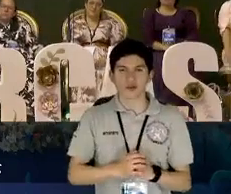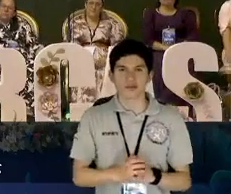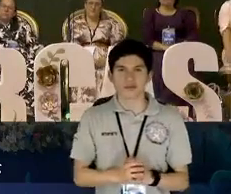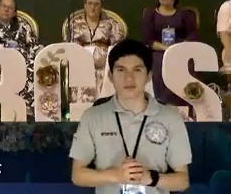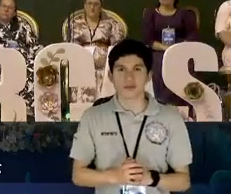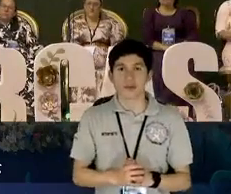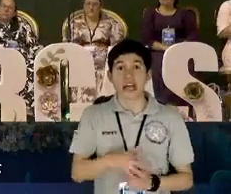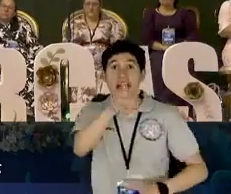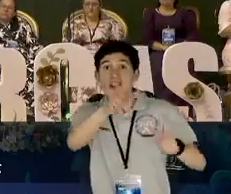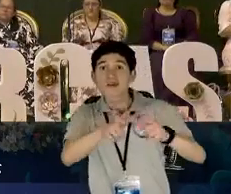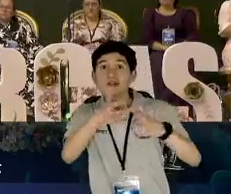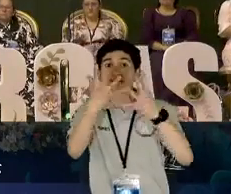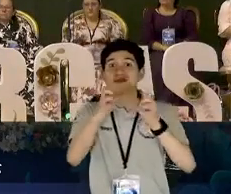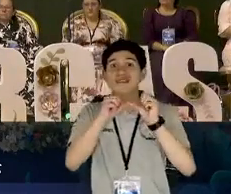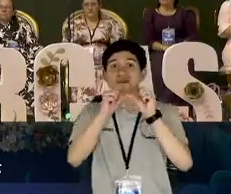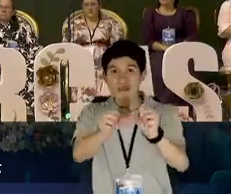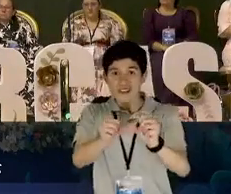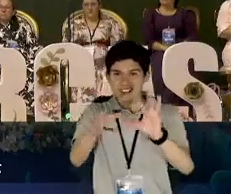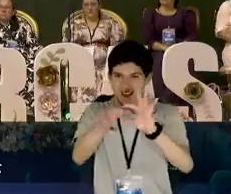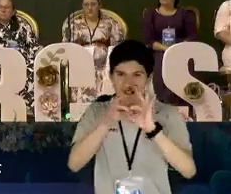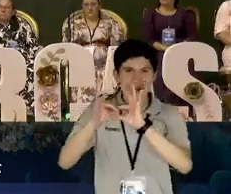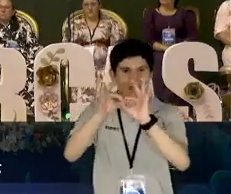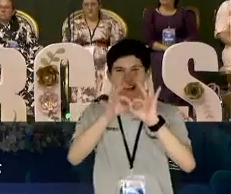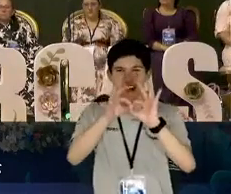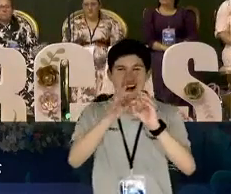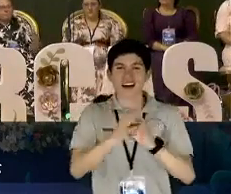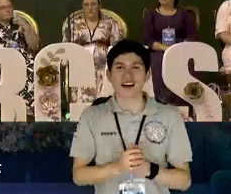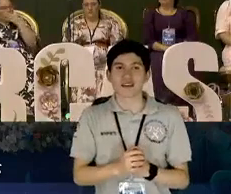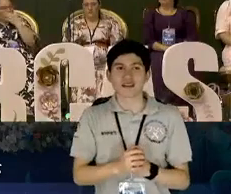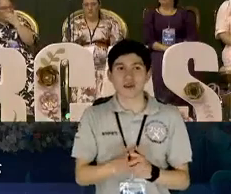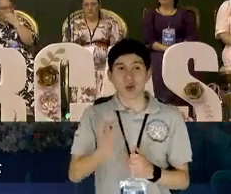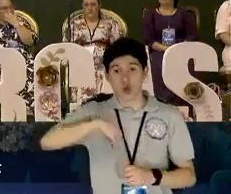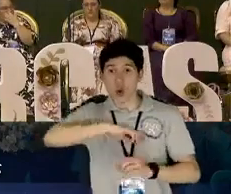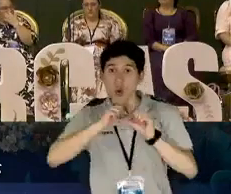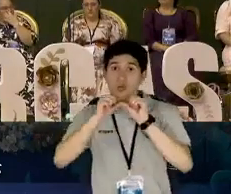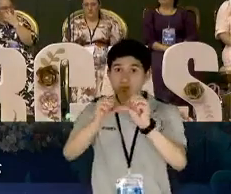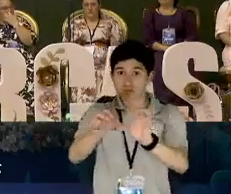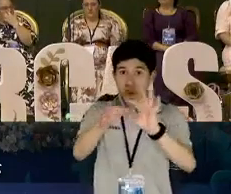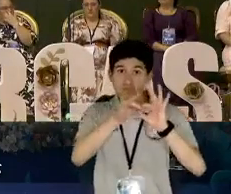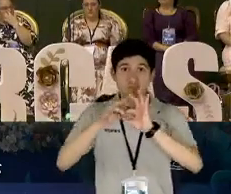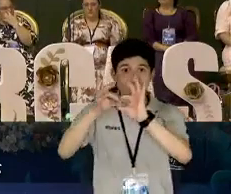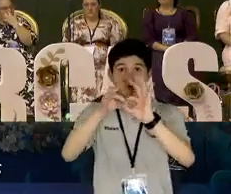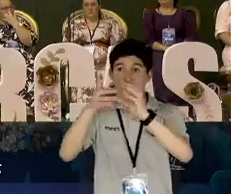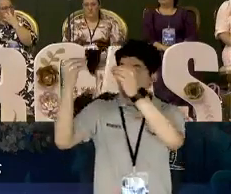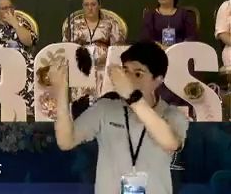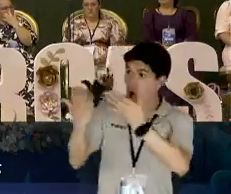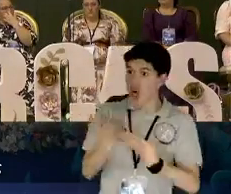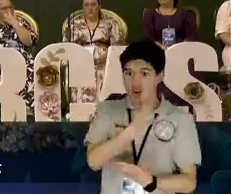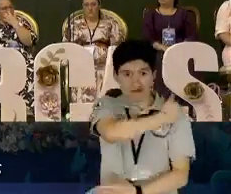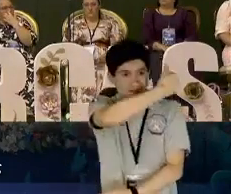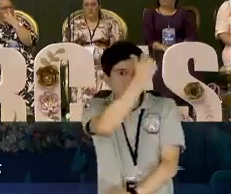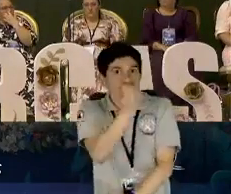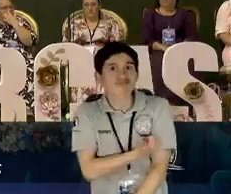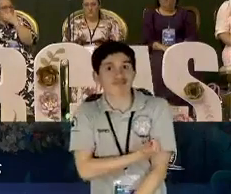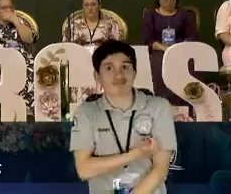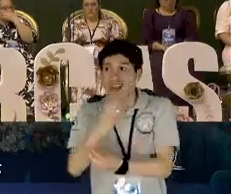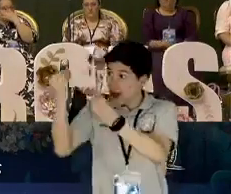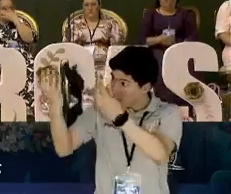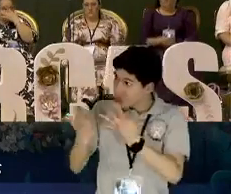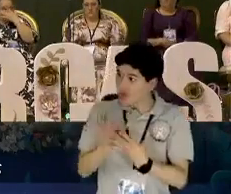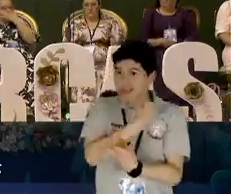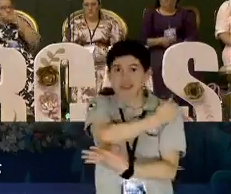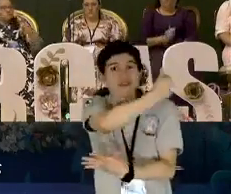Permanecer en la unidad en la iglesia nos regala también autoridad. ¿cierto? Nos regala